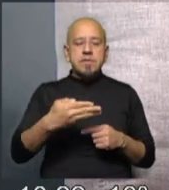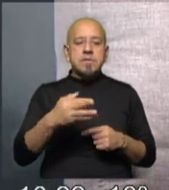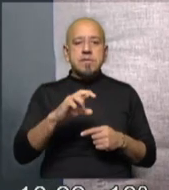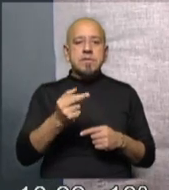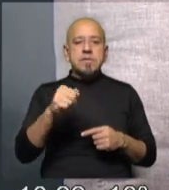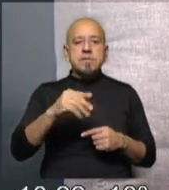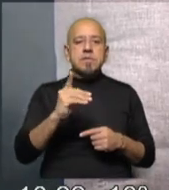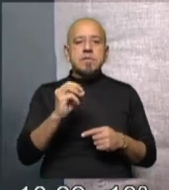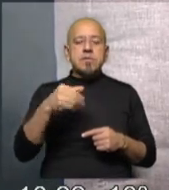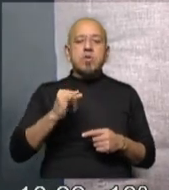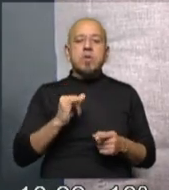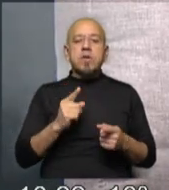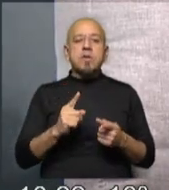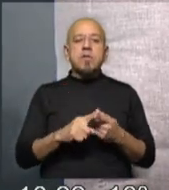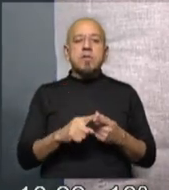claro. Porque la verdad,